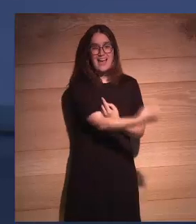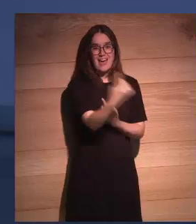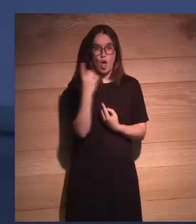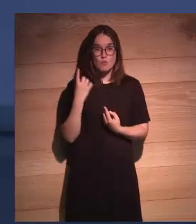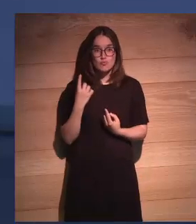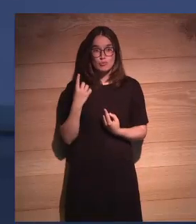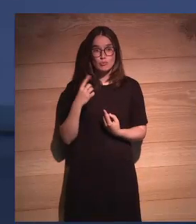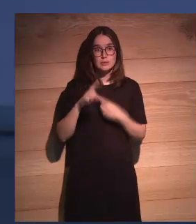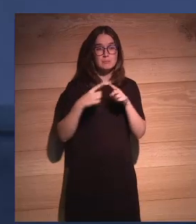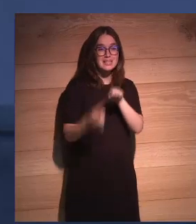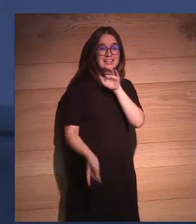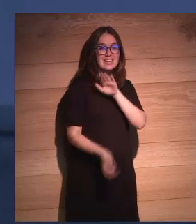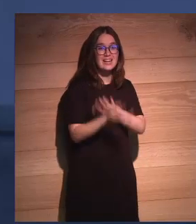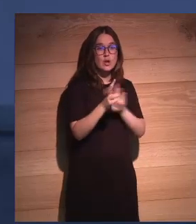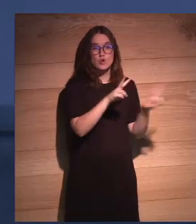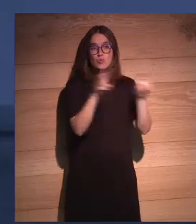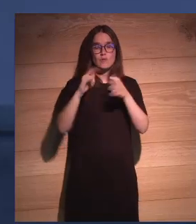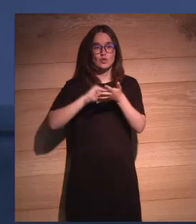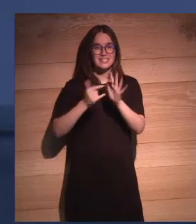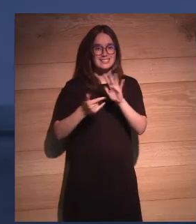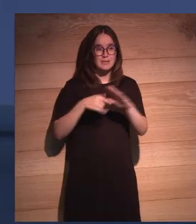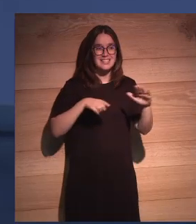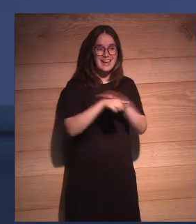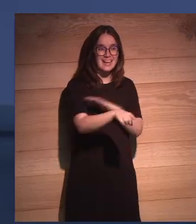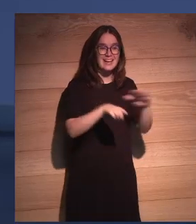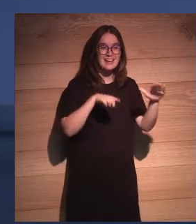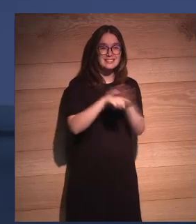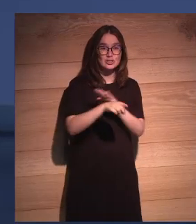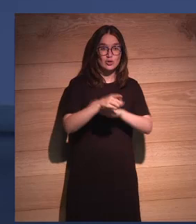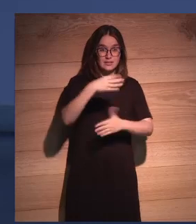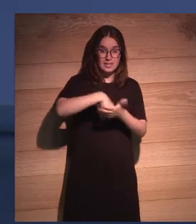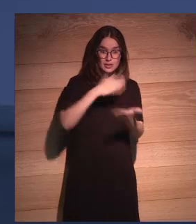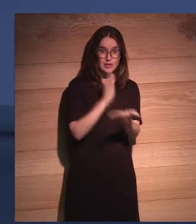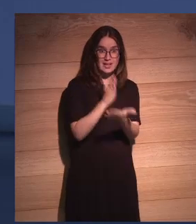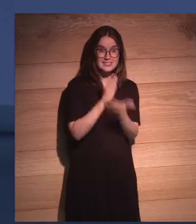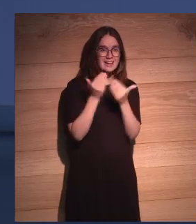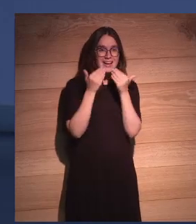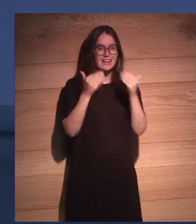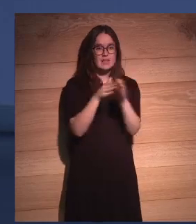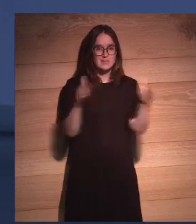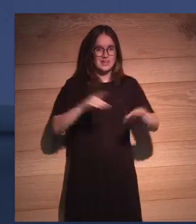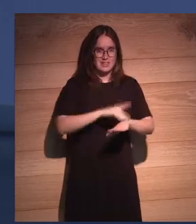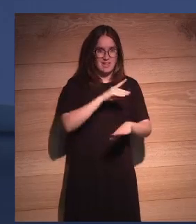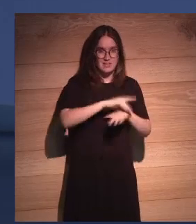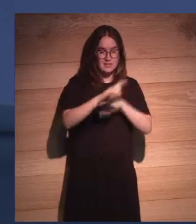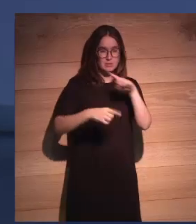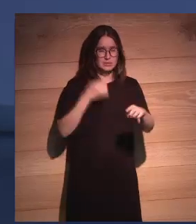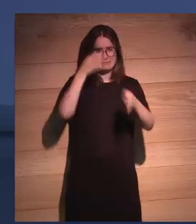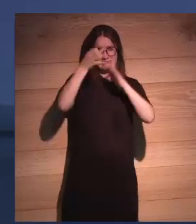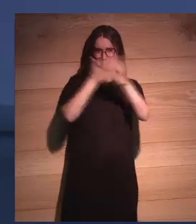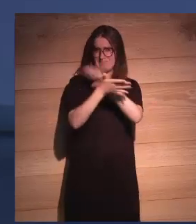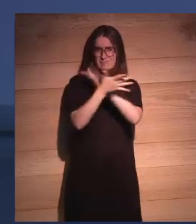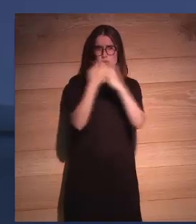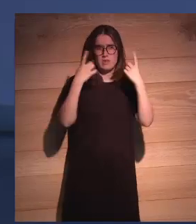cada persona y crear nuevos sistemas de gestión en la clase a través del Big Data. No voy a entrar en estos